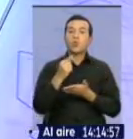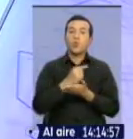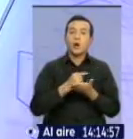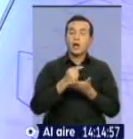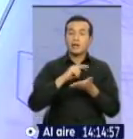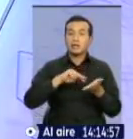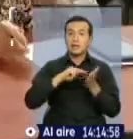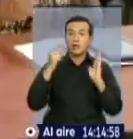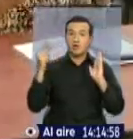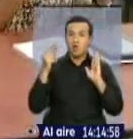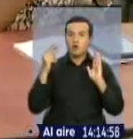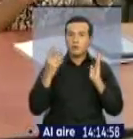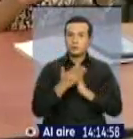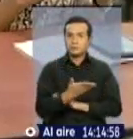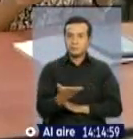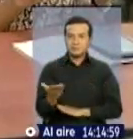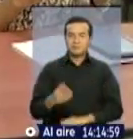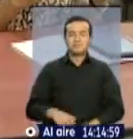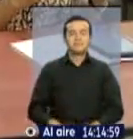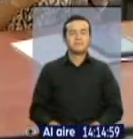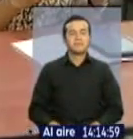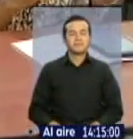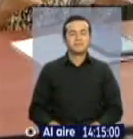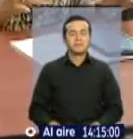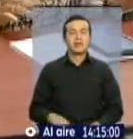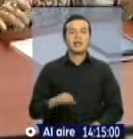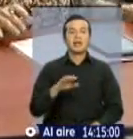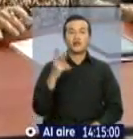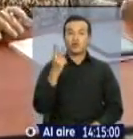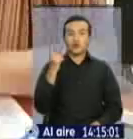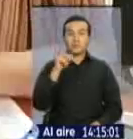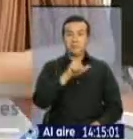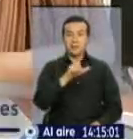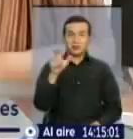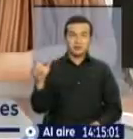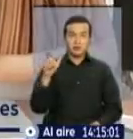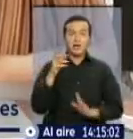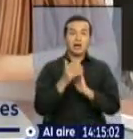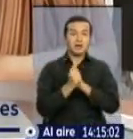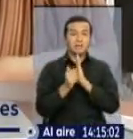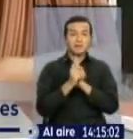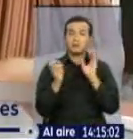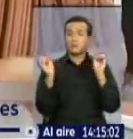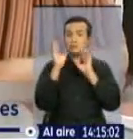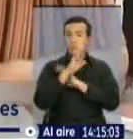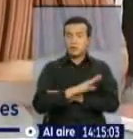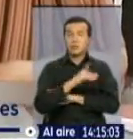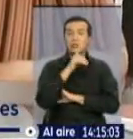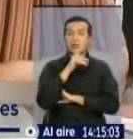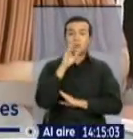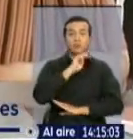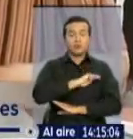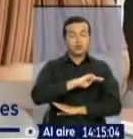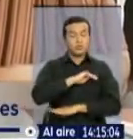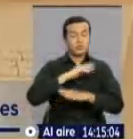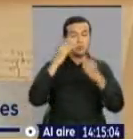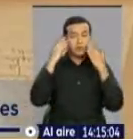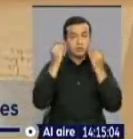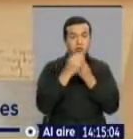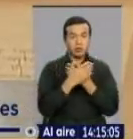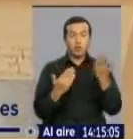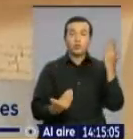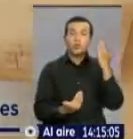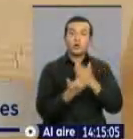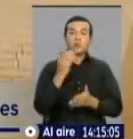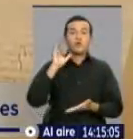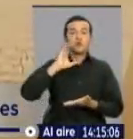digital. Janet Flores y Olga Reynoso forman parte de la capacitación gratuita que brinda el municipio de Guayaquil en el nuevo